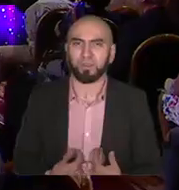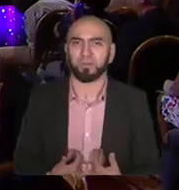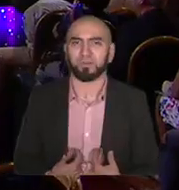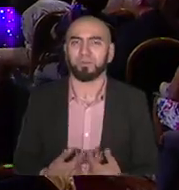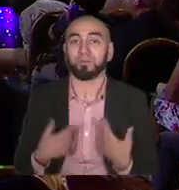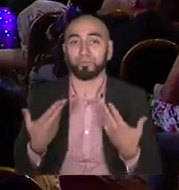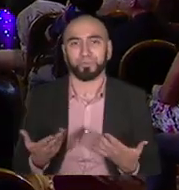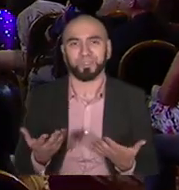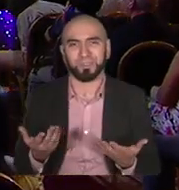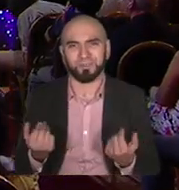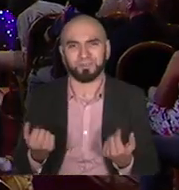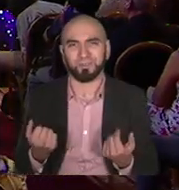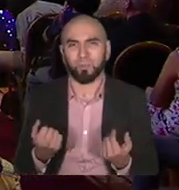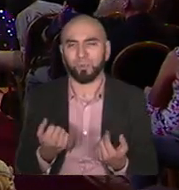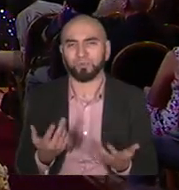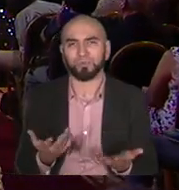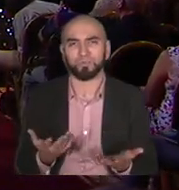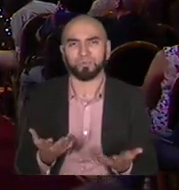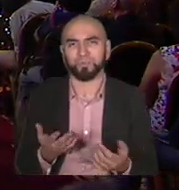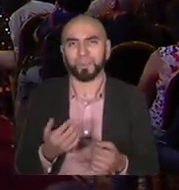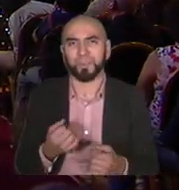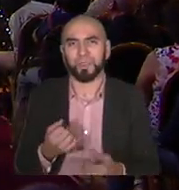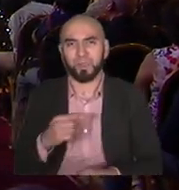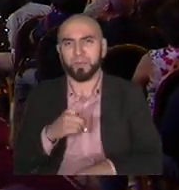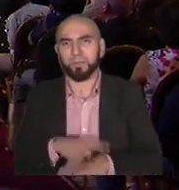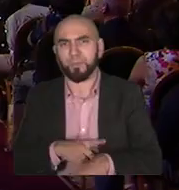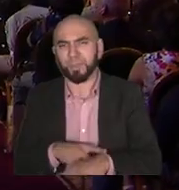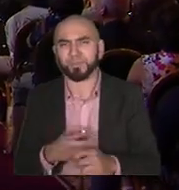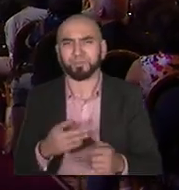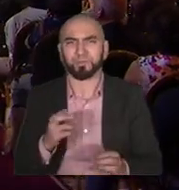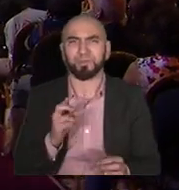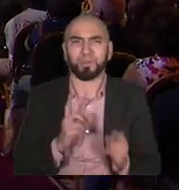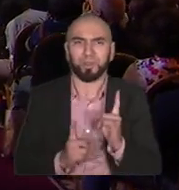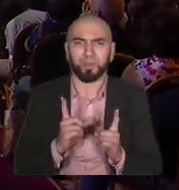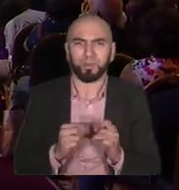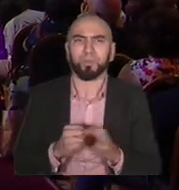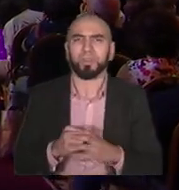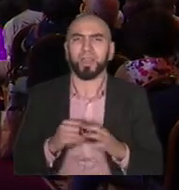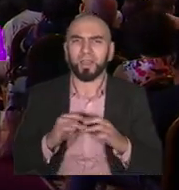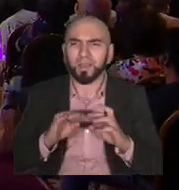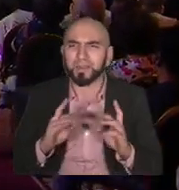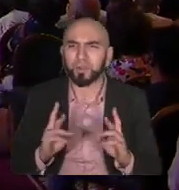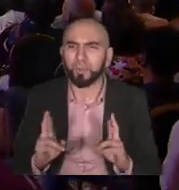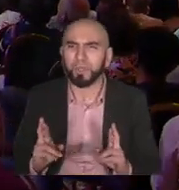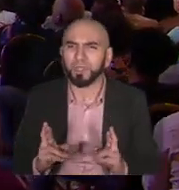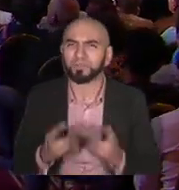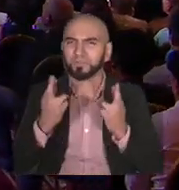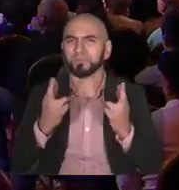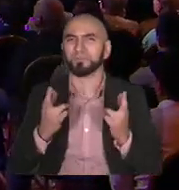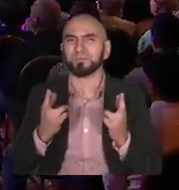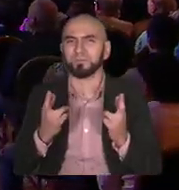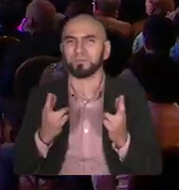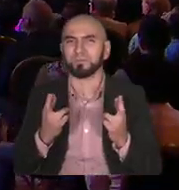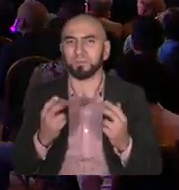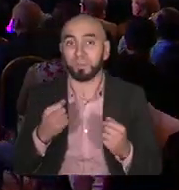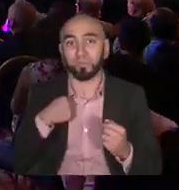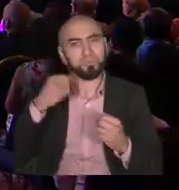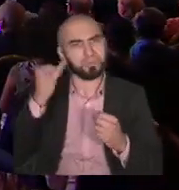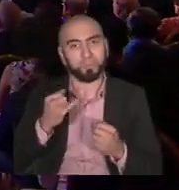necesitamos momentos para un nicho de recuperación. Que esto yo lo hago después de una